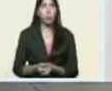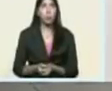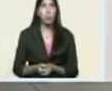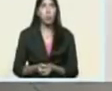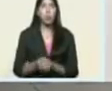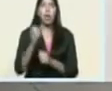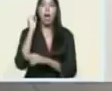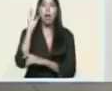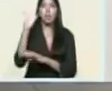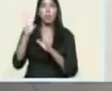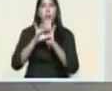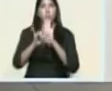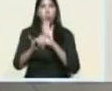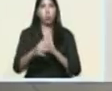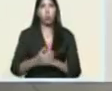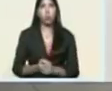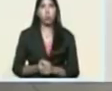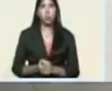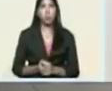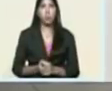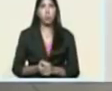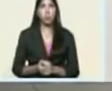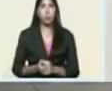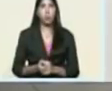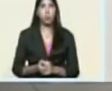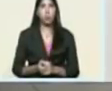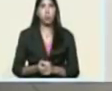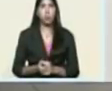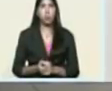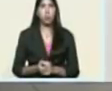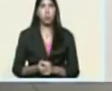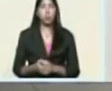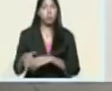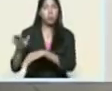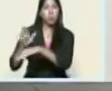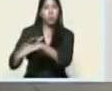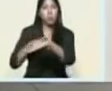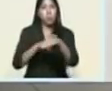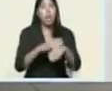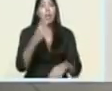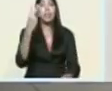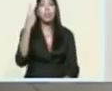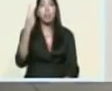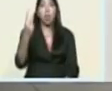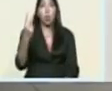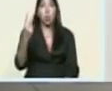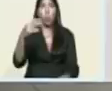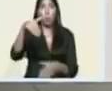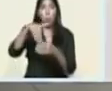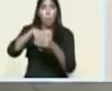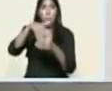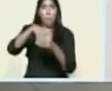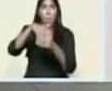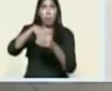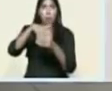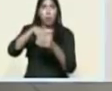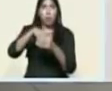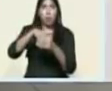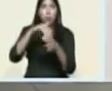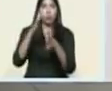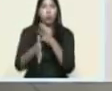la Asamblea Nacional Constituyente ha convocado a la segunda elección de